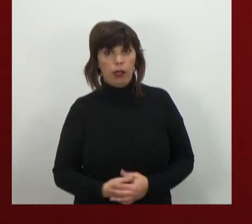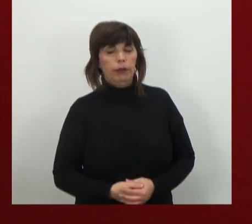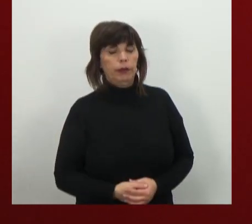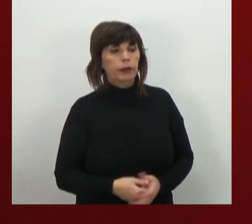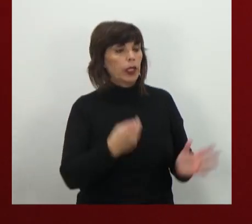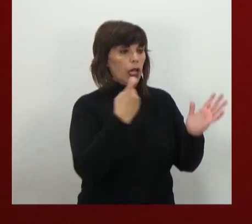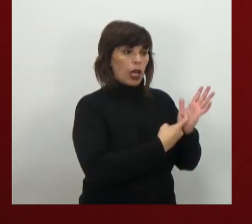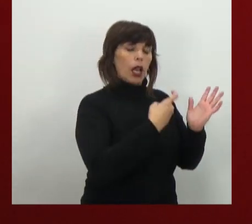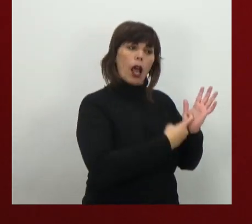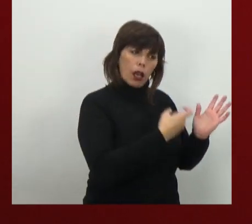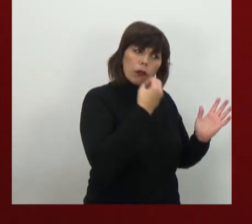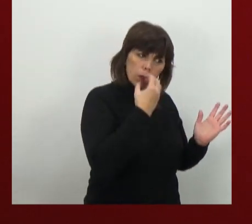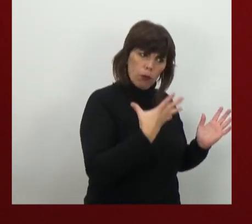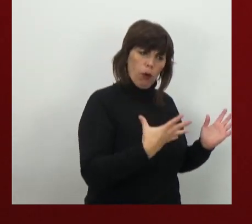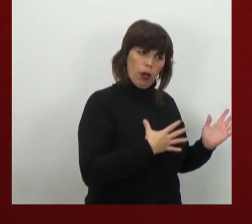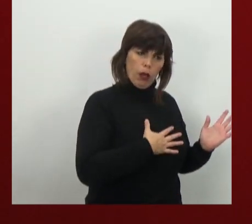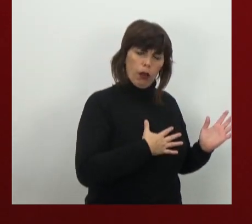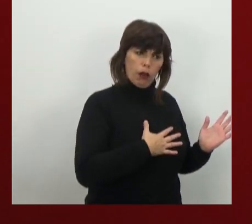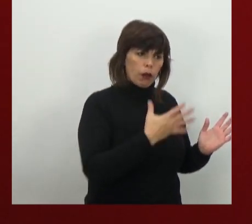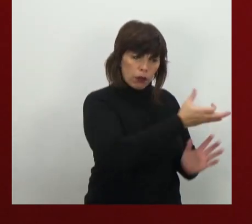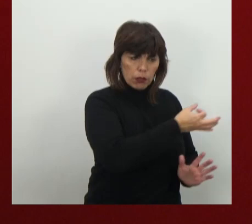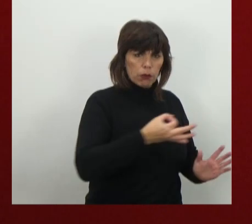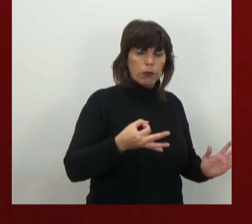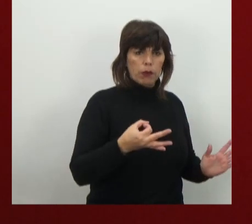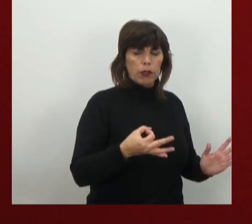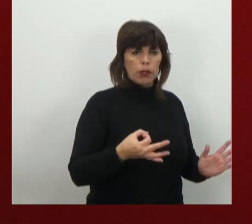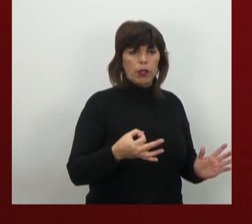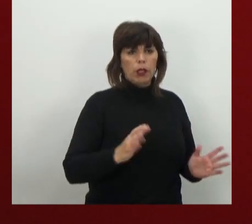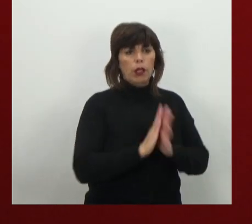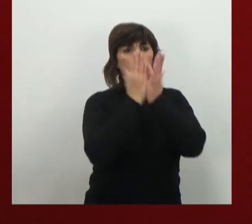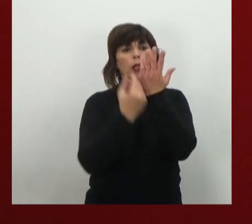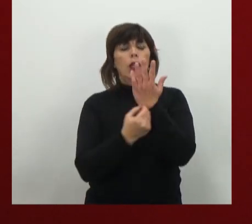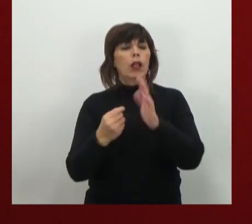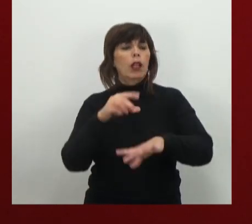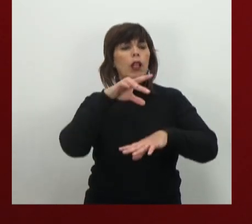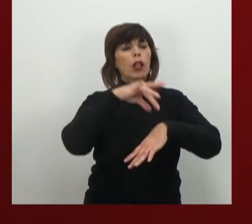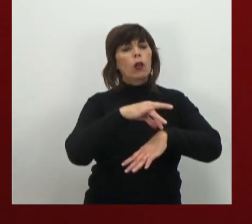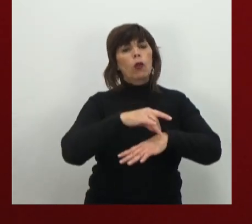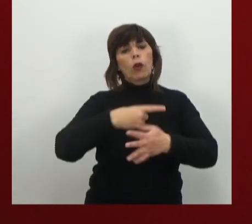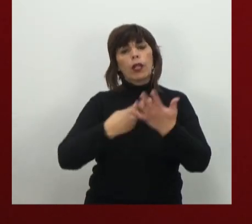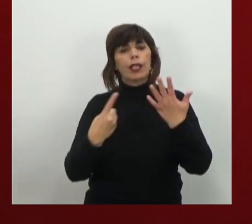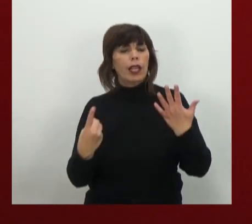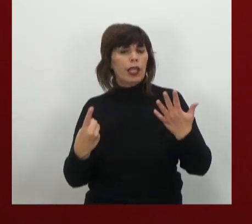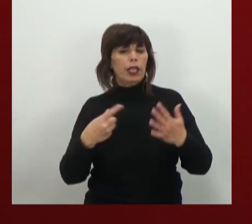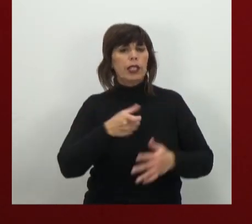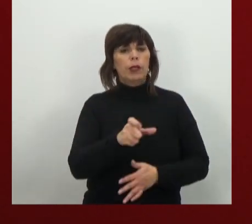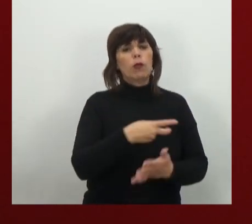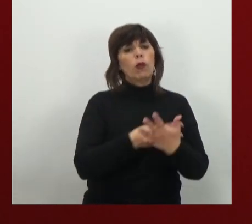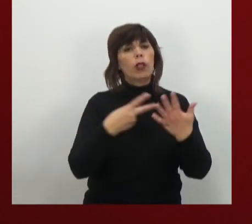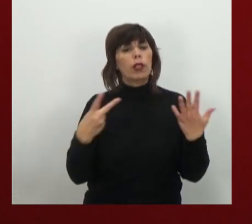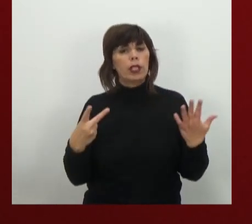La ley es buena, es perfecta. Como dice Lucas 16, 16, que hasta